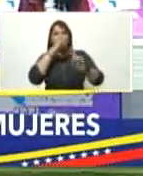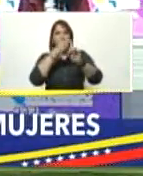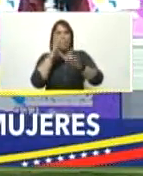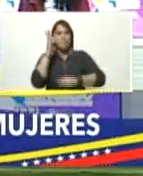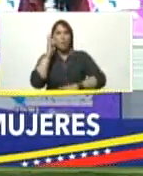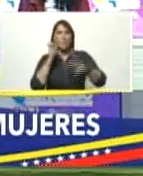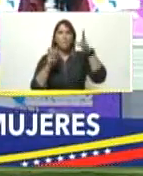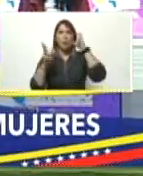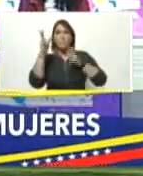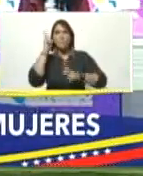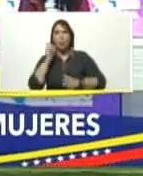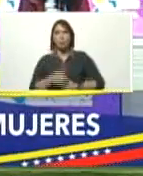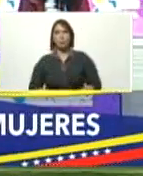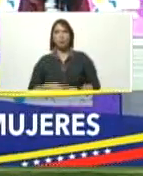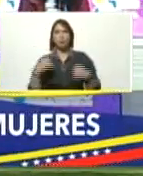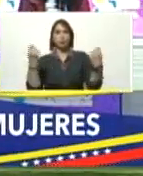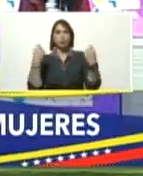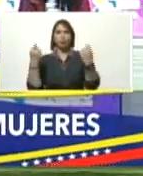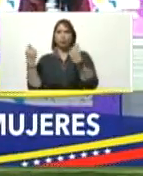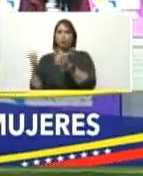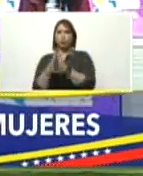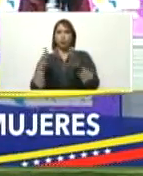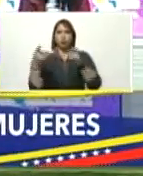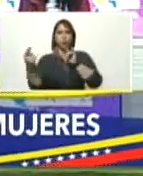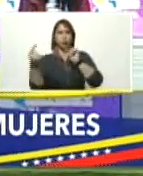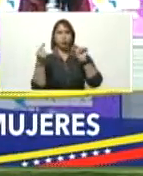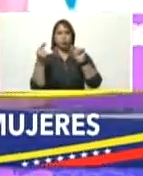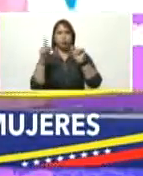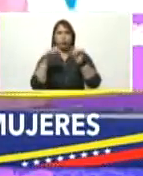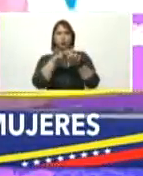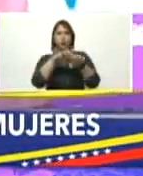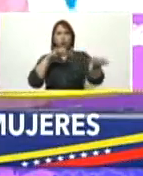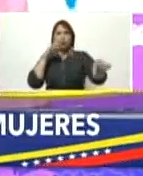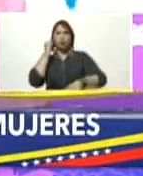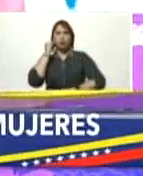escuchar y promover un gran debate en millones.